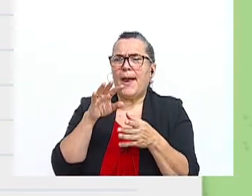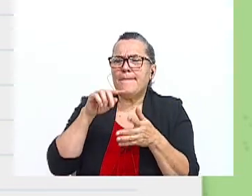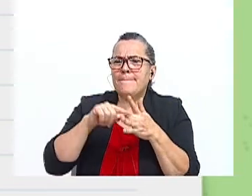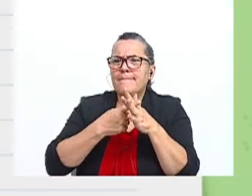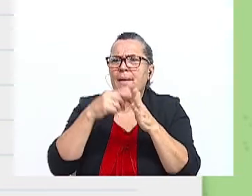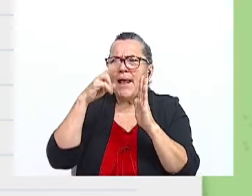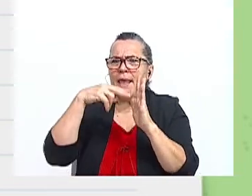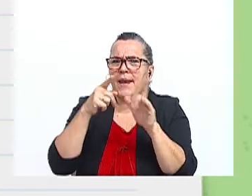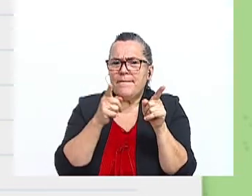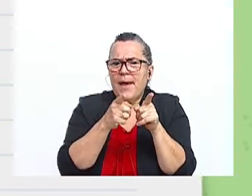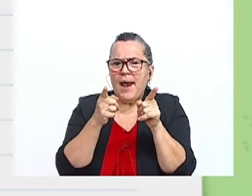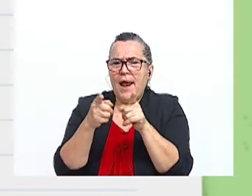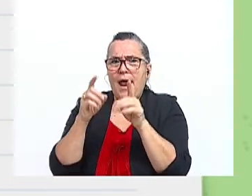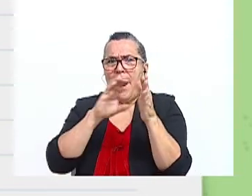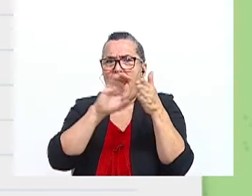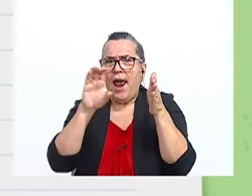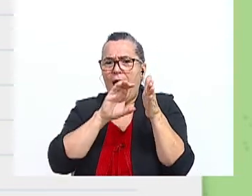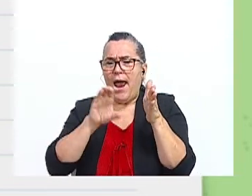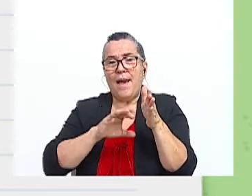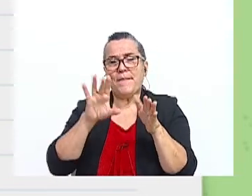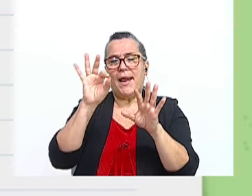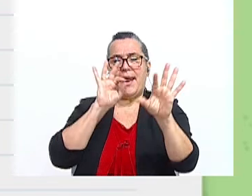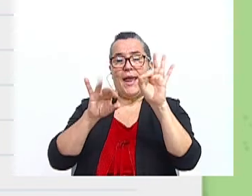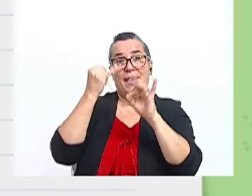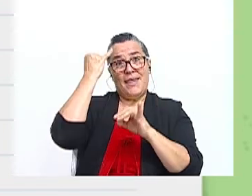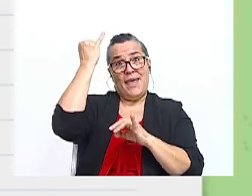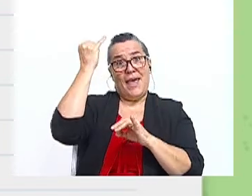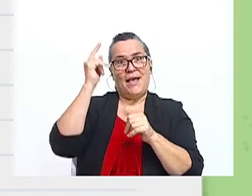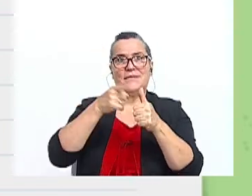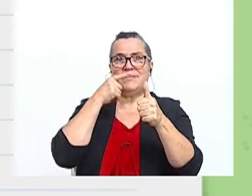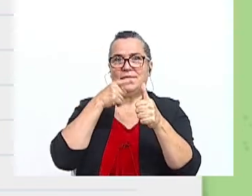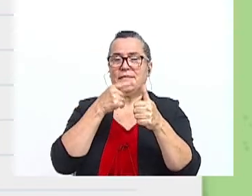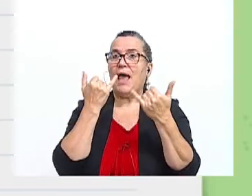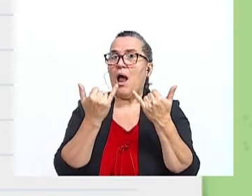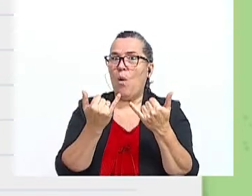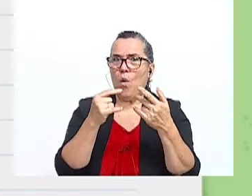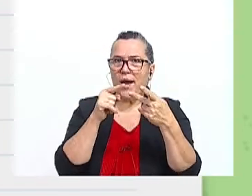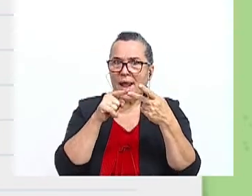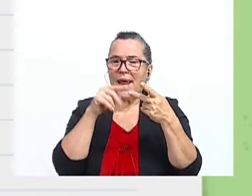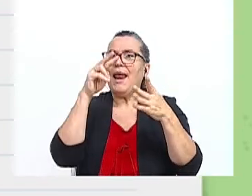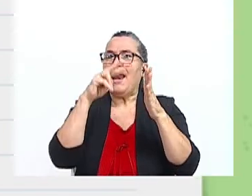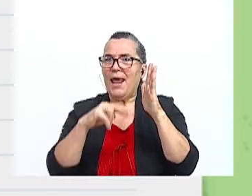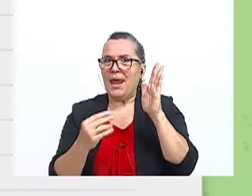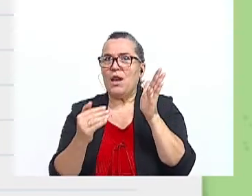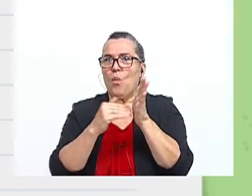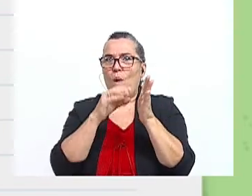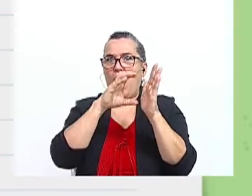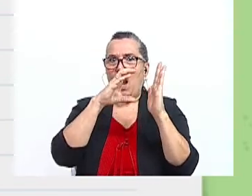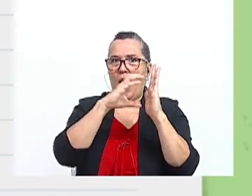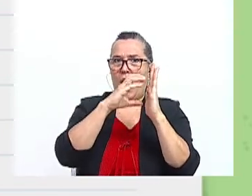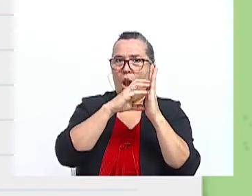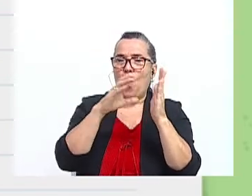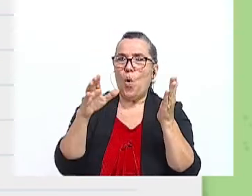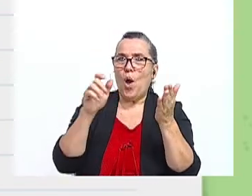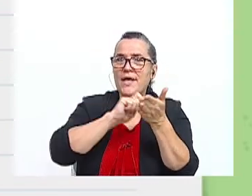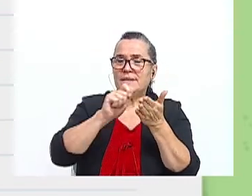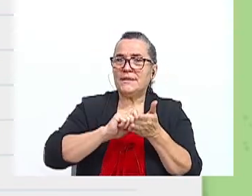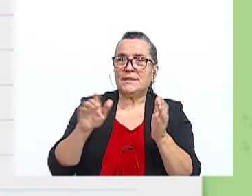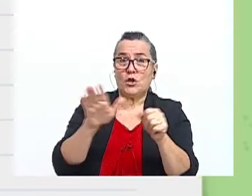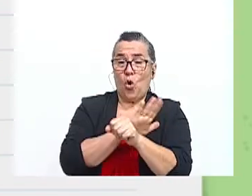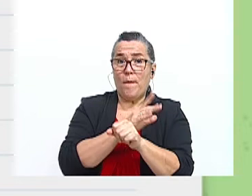leer parrafitos para sacar ideas principales. Bueno, pues ahora van a leer un ensayo completo